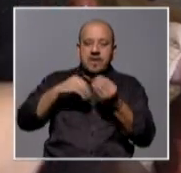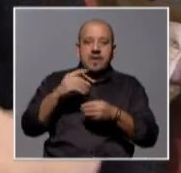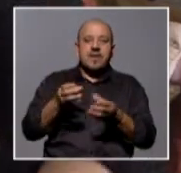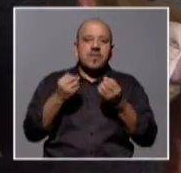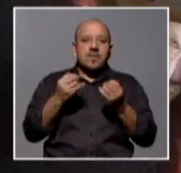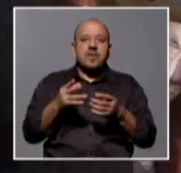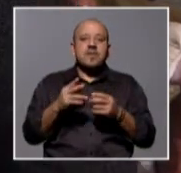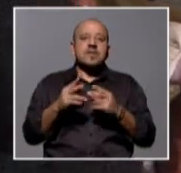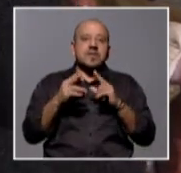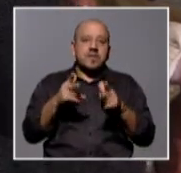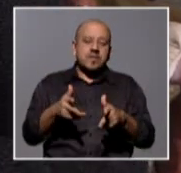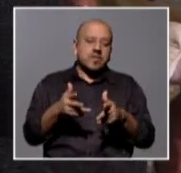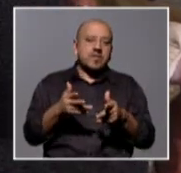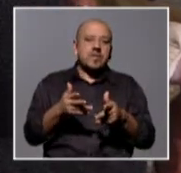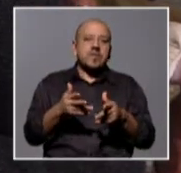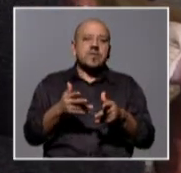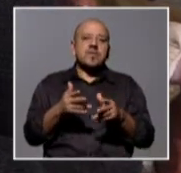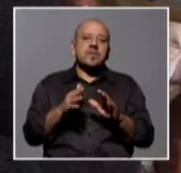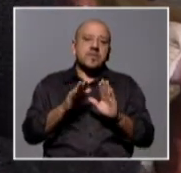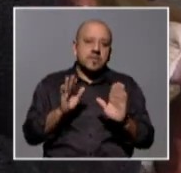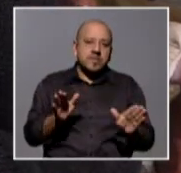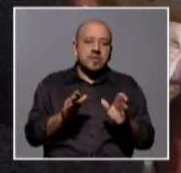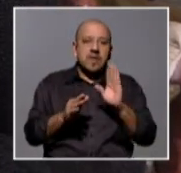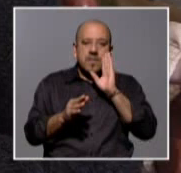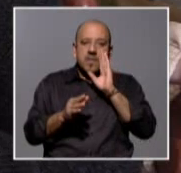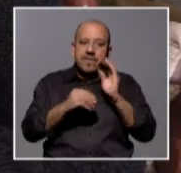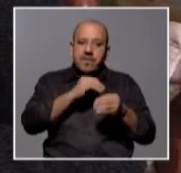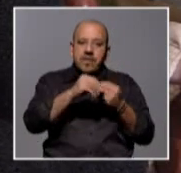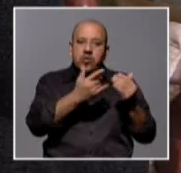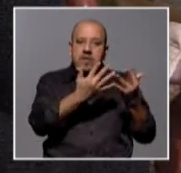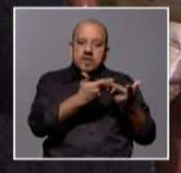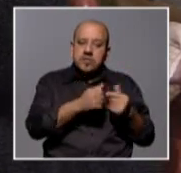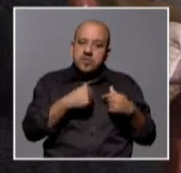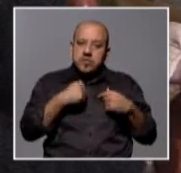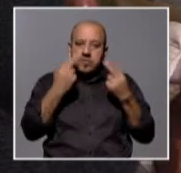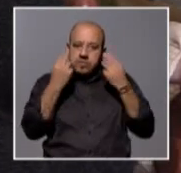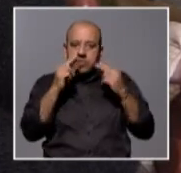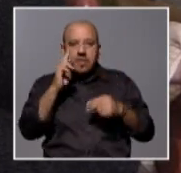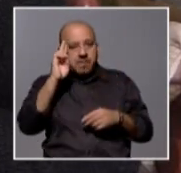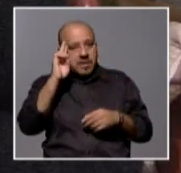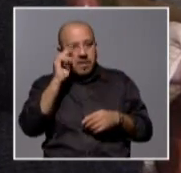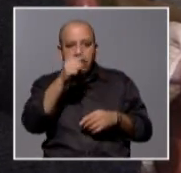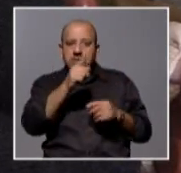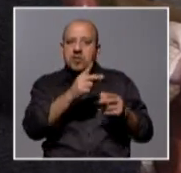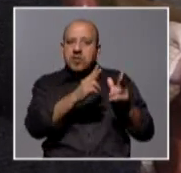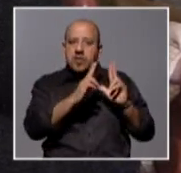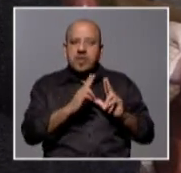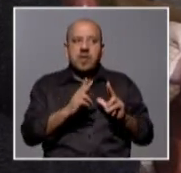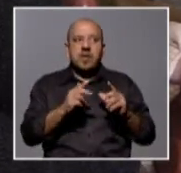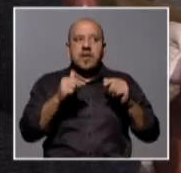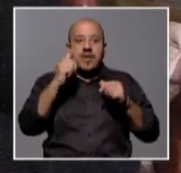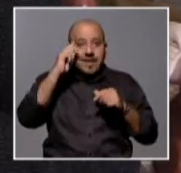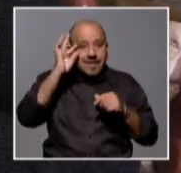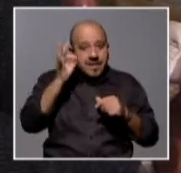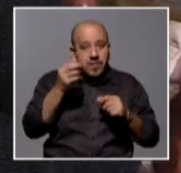bueno, se acompaña a lo que decide madres y familiares y lo hacemos de esta manera. Creo que este 20